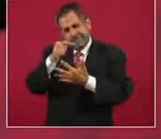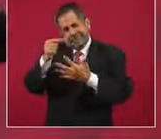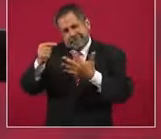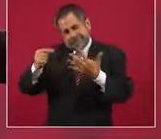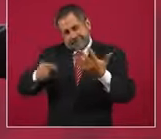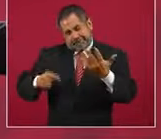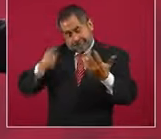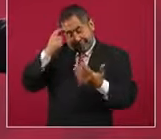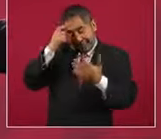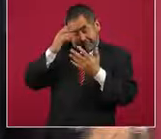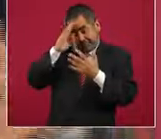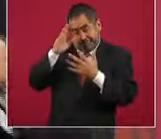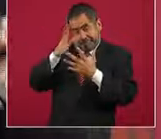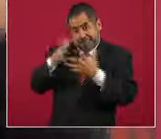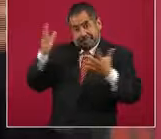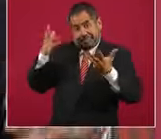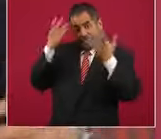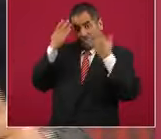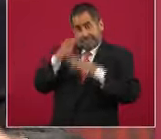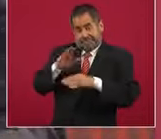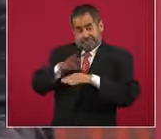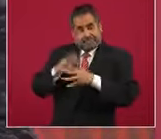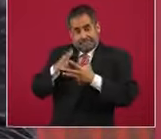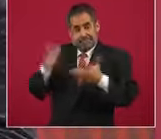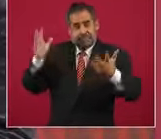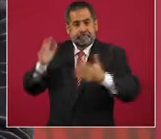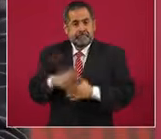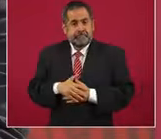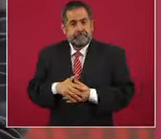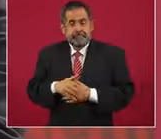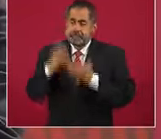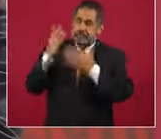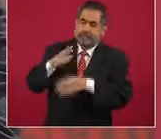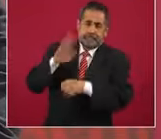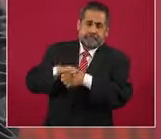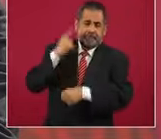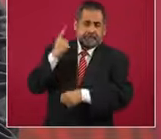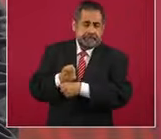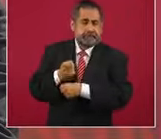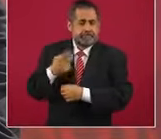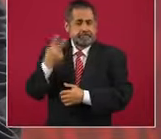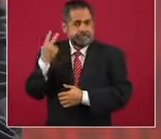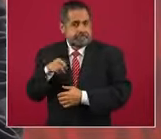gran banco, va a ser el banco más importante de México,